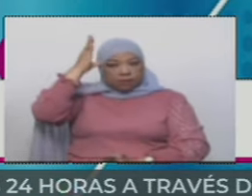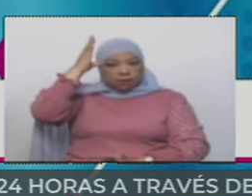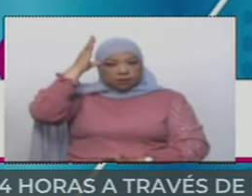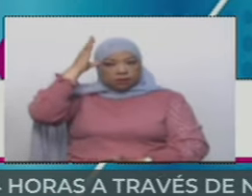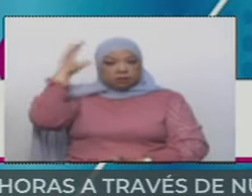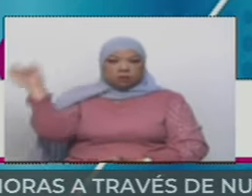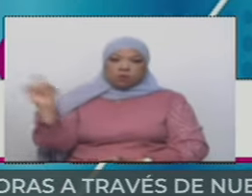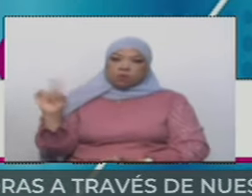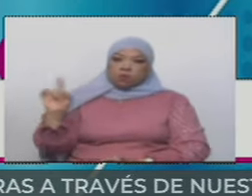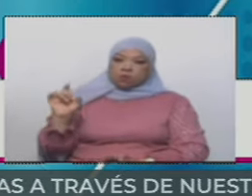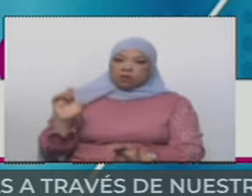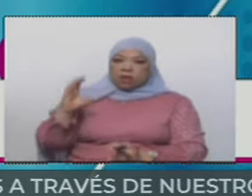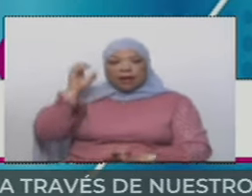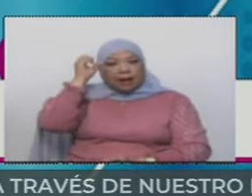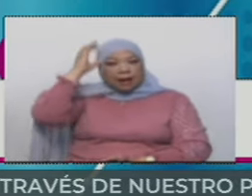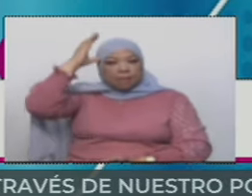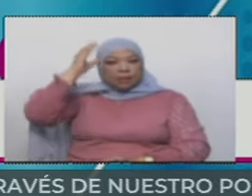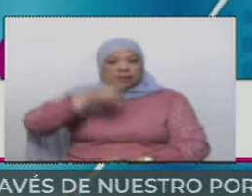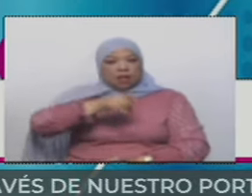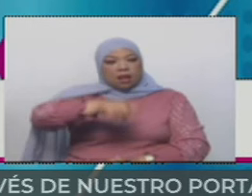No vamos a negar la capacidad,